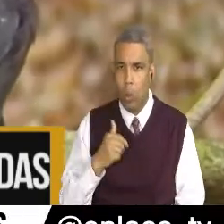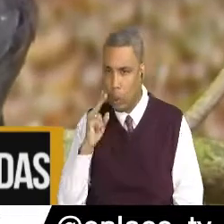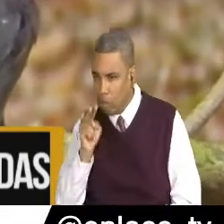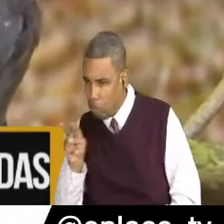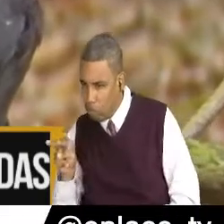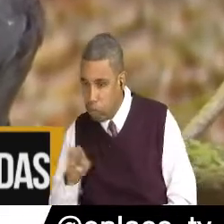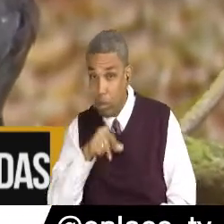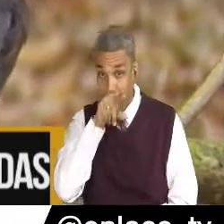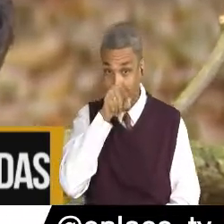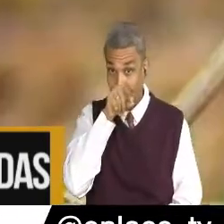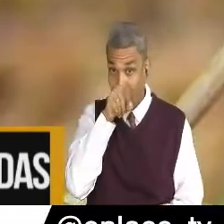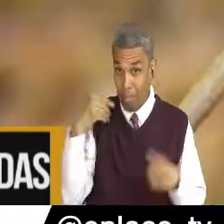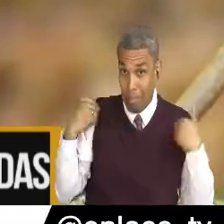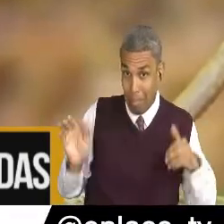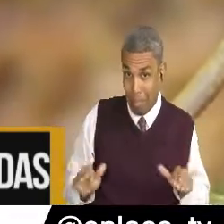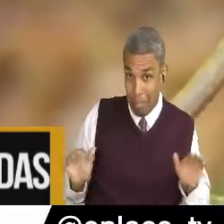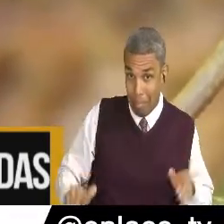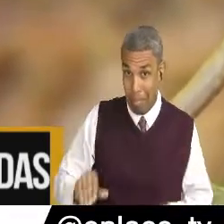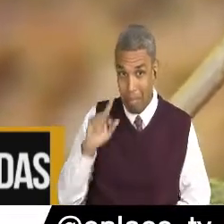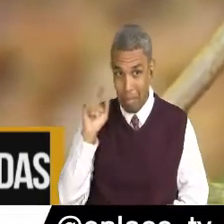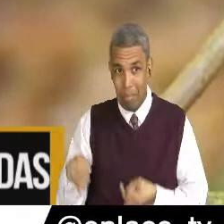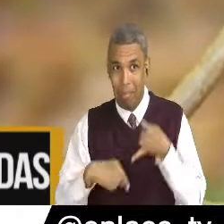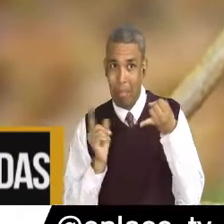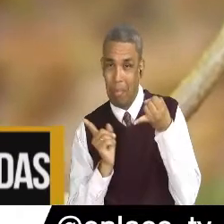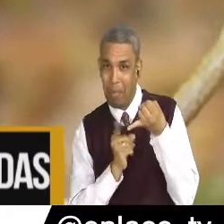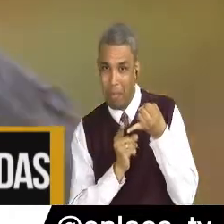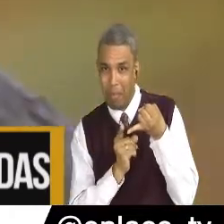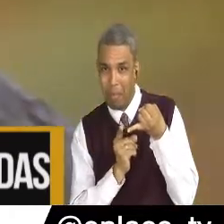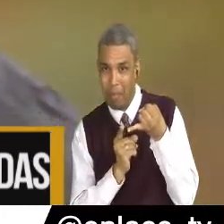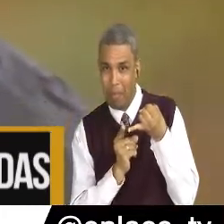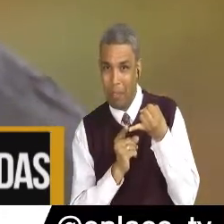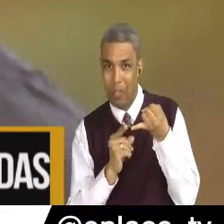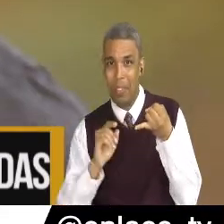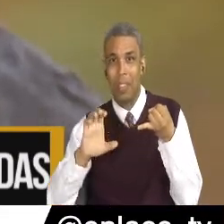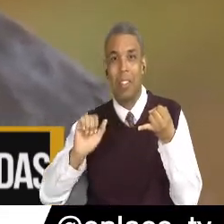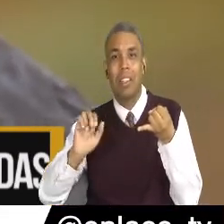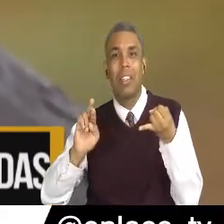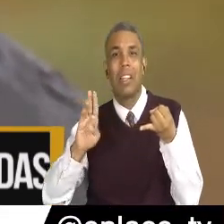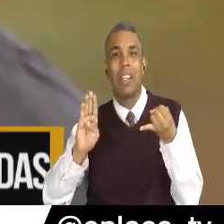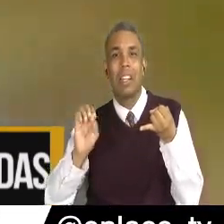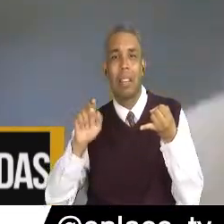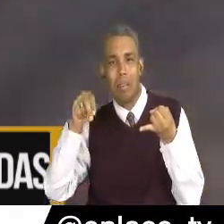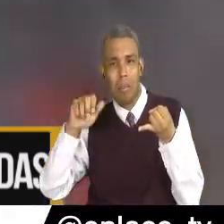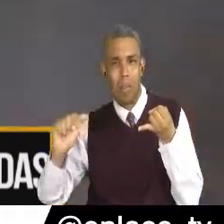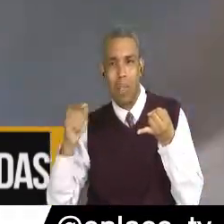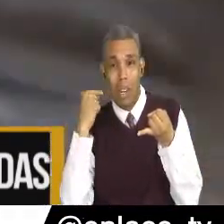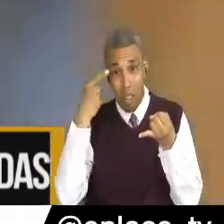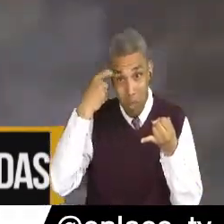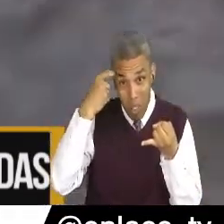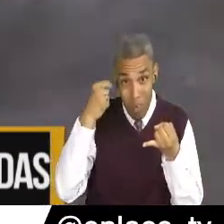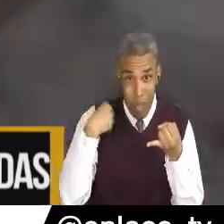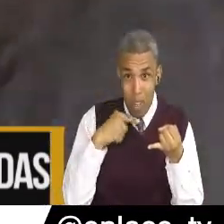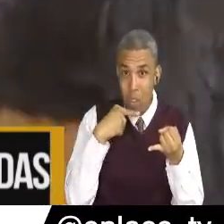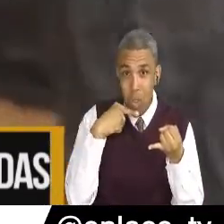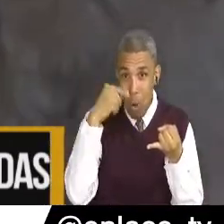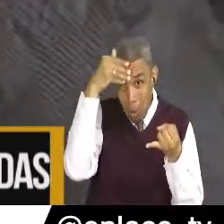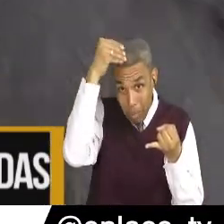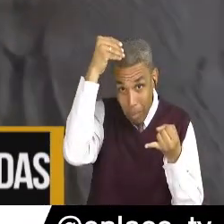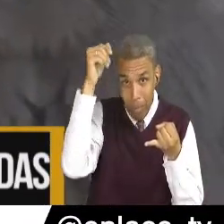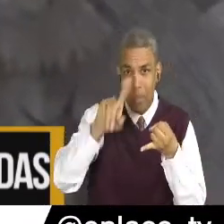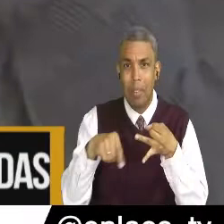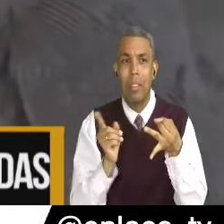aves: Avia guturalis, conocida localmente como el cardenal montañero o el soldadito, el tucán